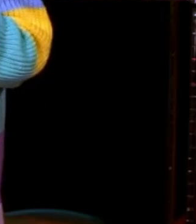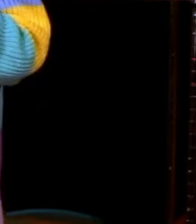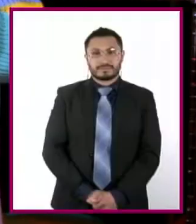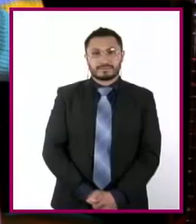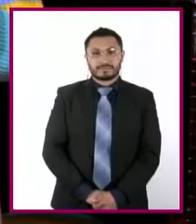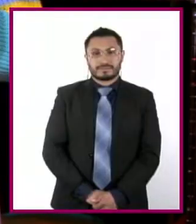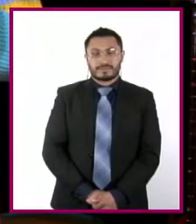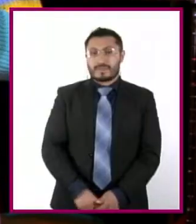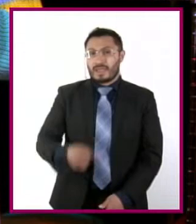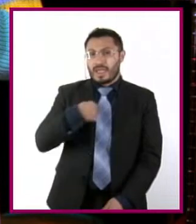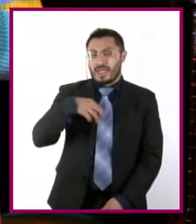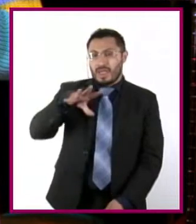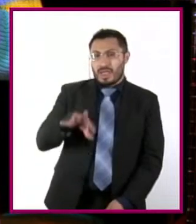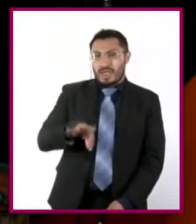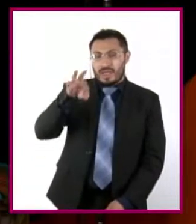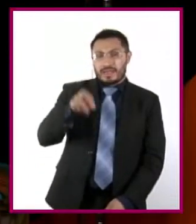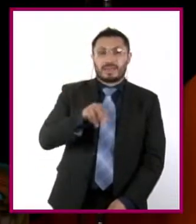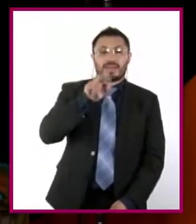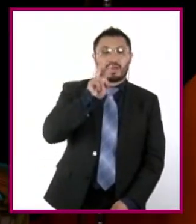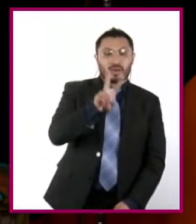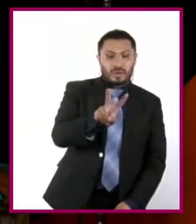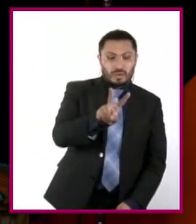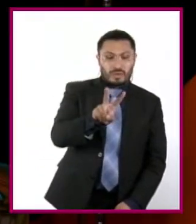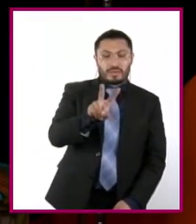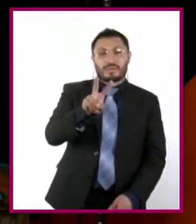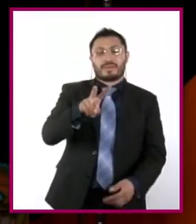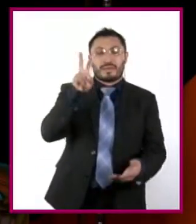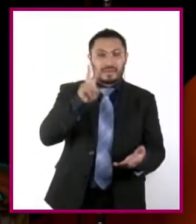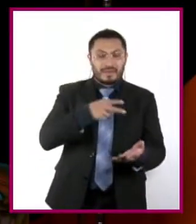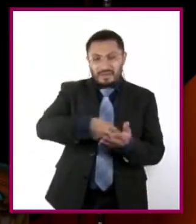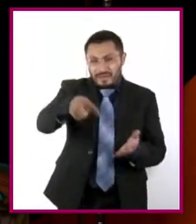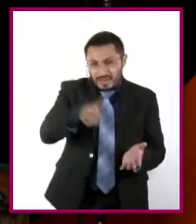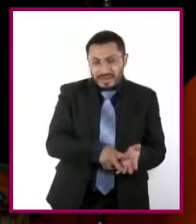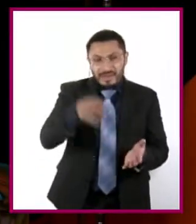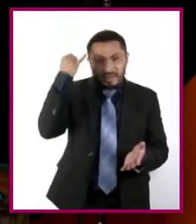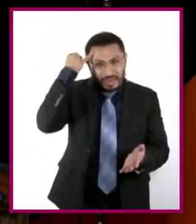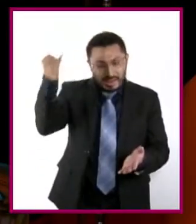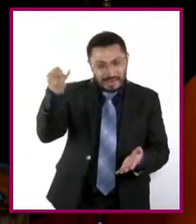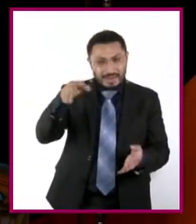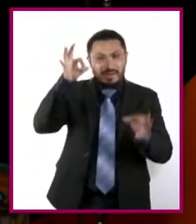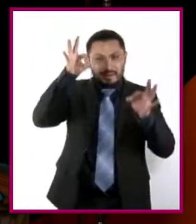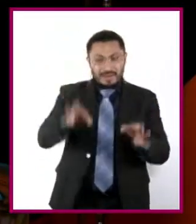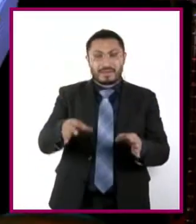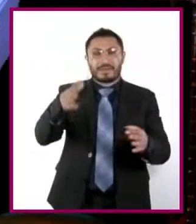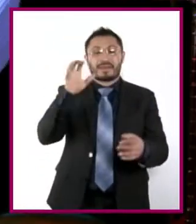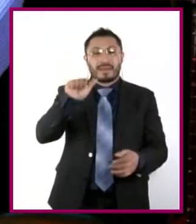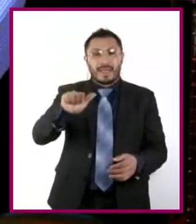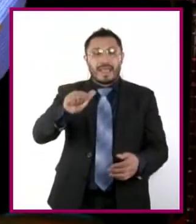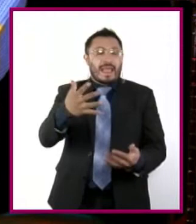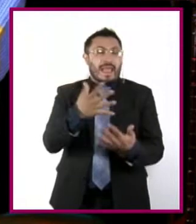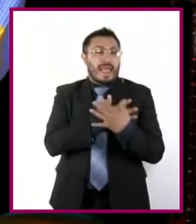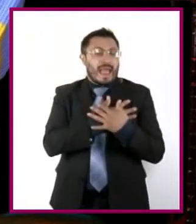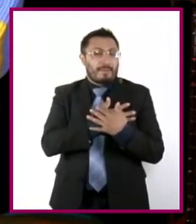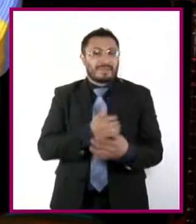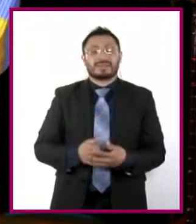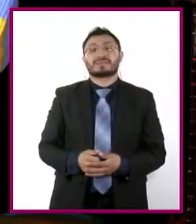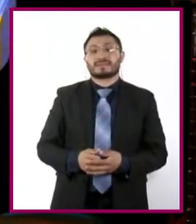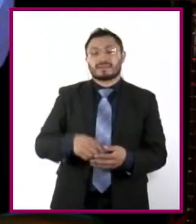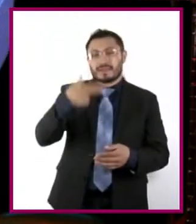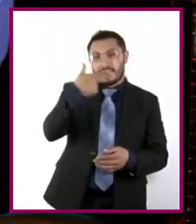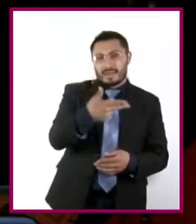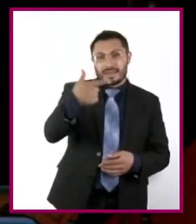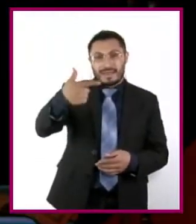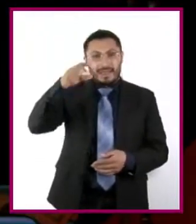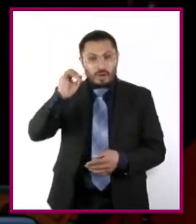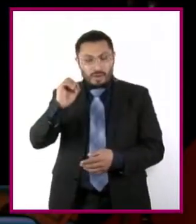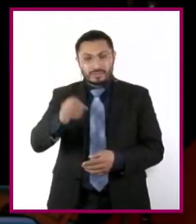Yo escogí la V, la I y la A. La V de valiente, la I de idealista y la A de apasionada. Yo escogí la H, la G